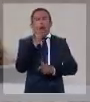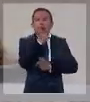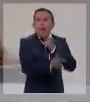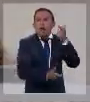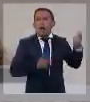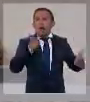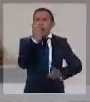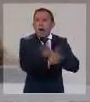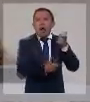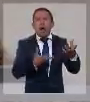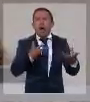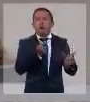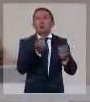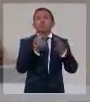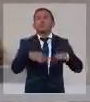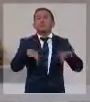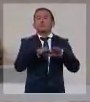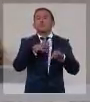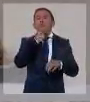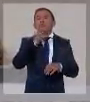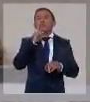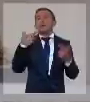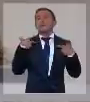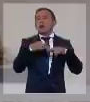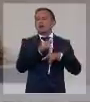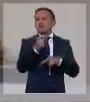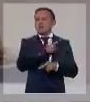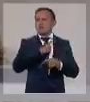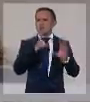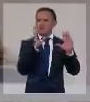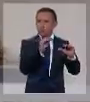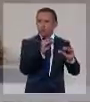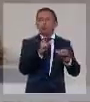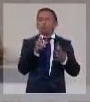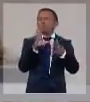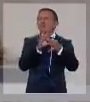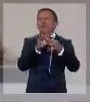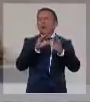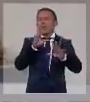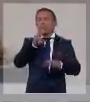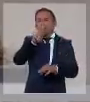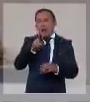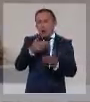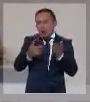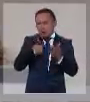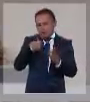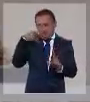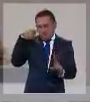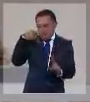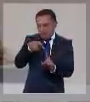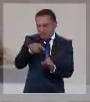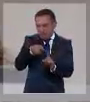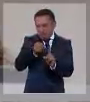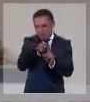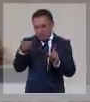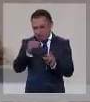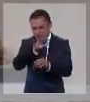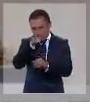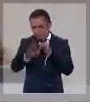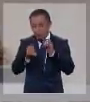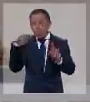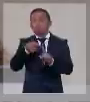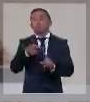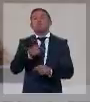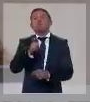para los maestros. Y doy un dato que pinta de cuerpo entero el desastre y con esto termino la idea. Este gobierno gastó más